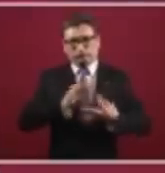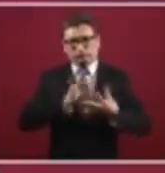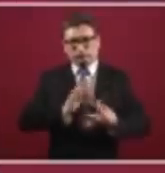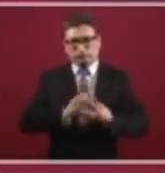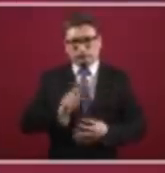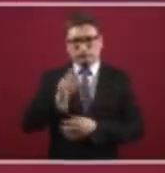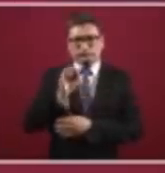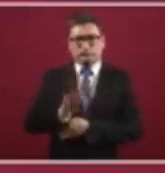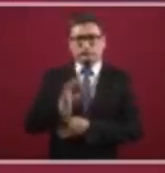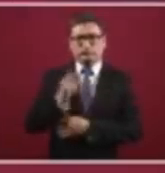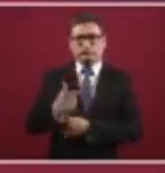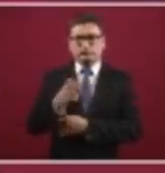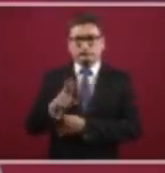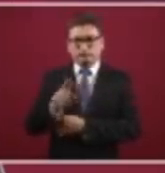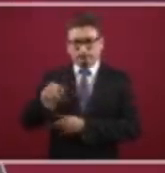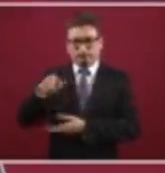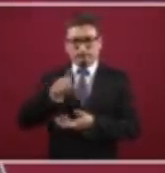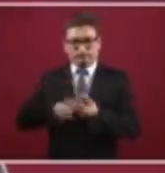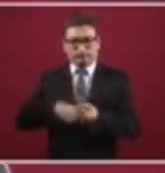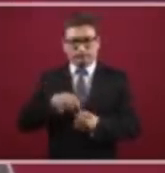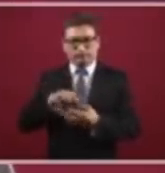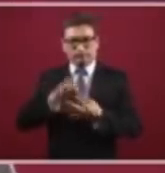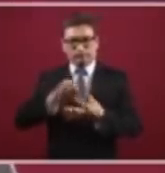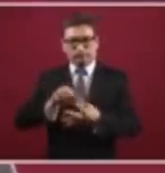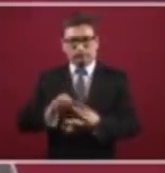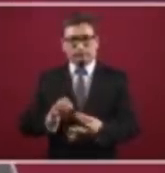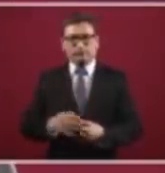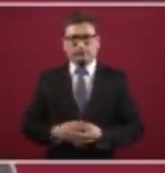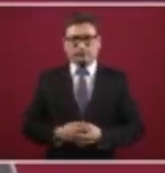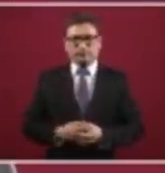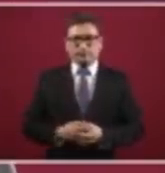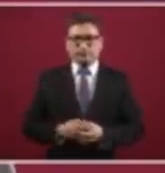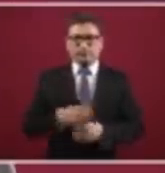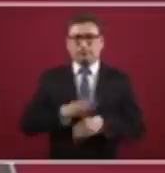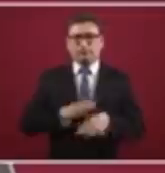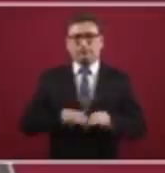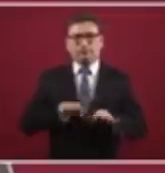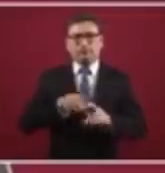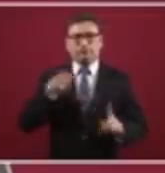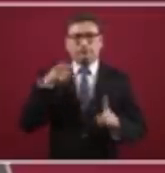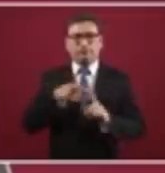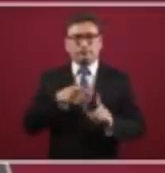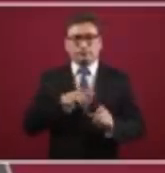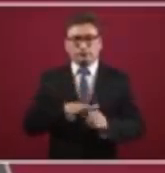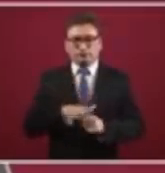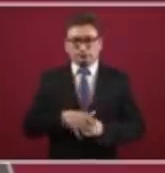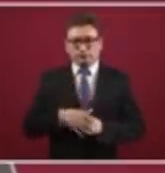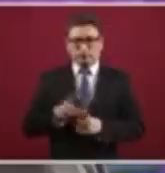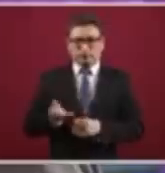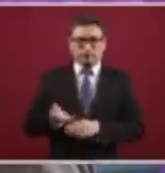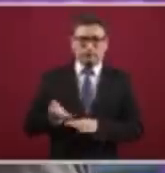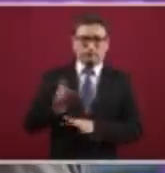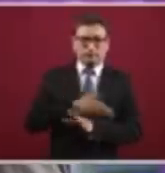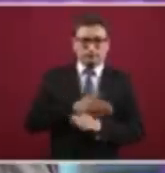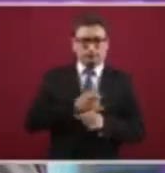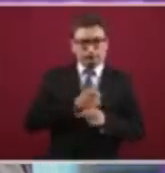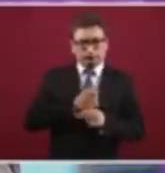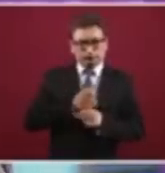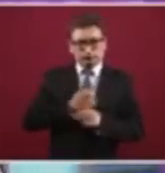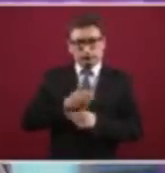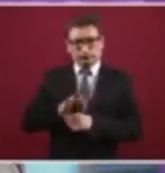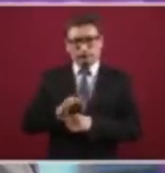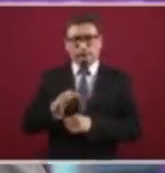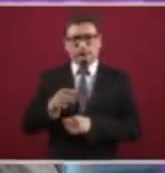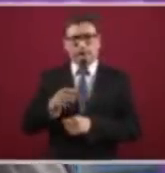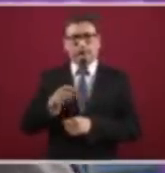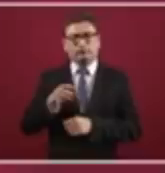fiscalía general de la república particularmente en lo referente a la investigación que desarrolló la fiscalía